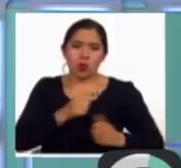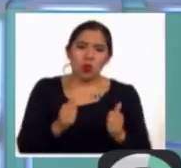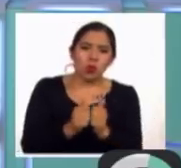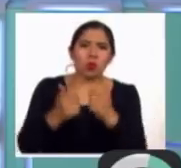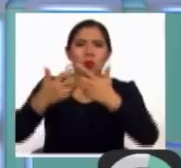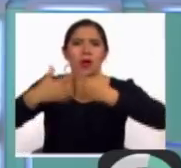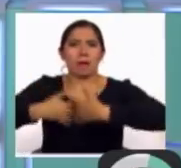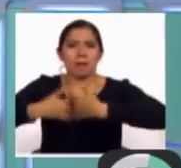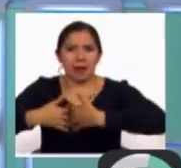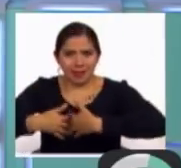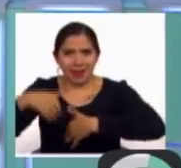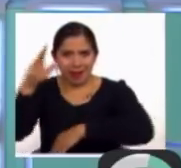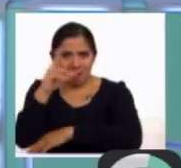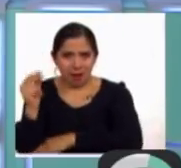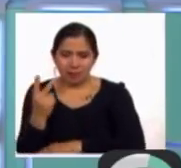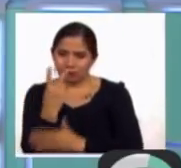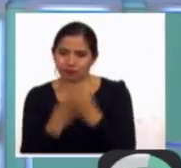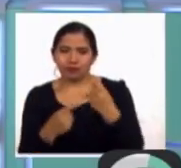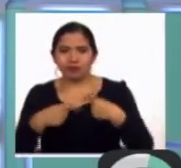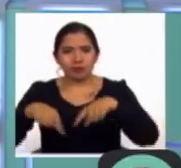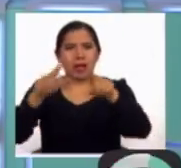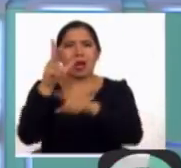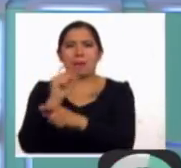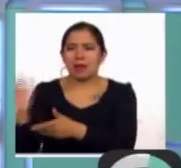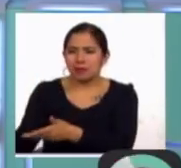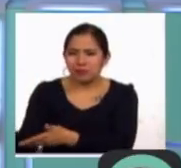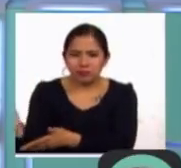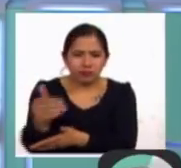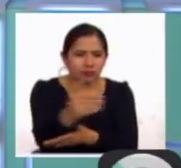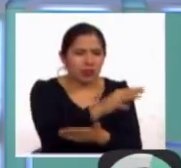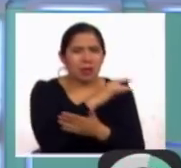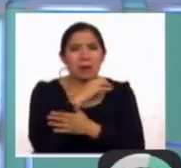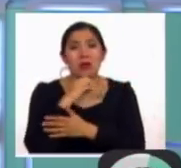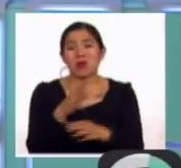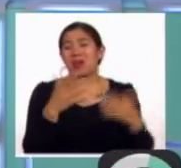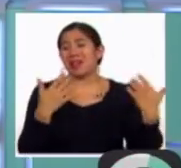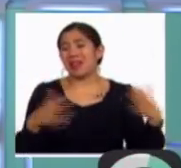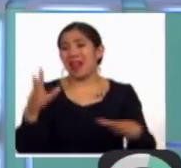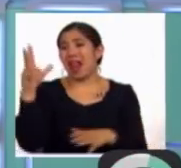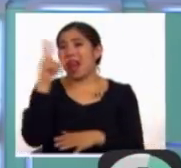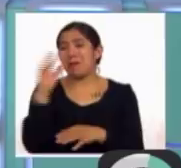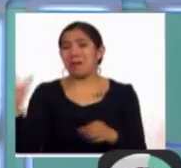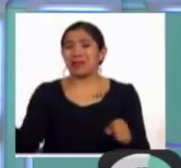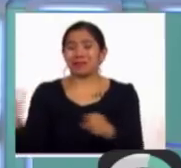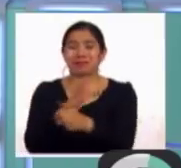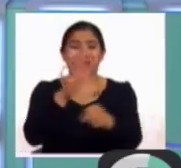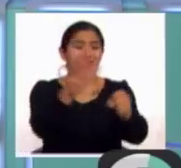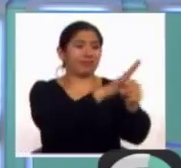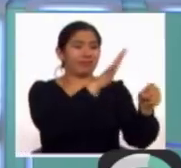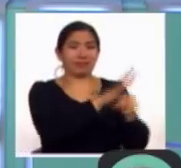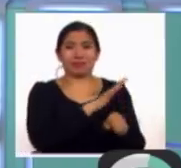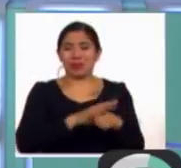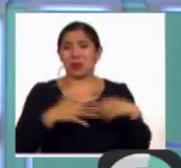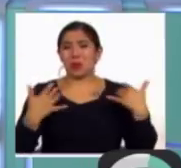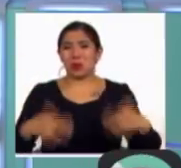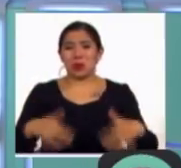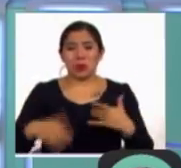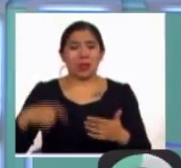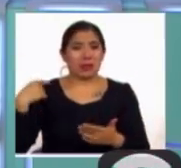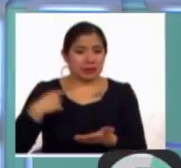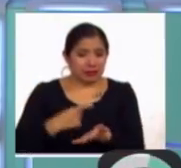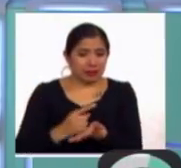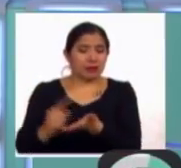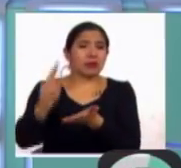dependiente del municipio paceño, a recoger la basura que prácticamente ha inundado y ha tomado. Ha sido la protagonista de las